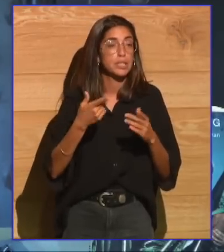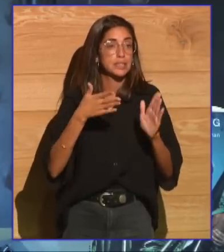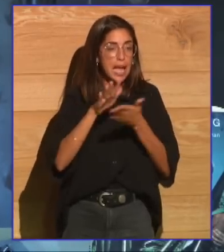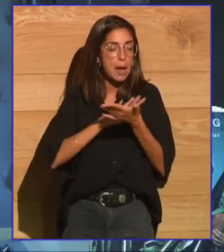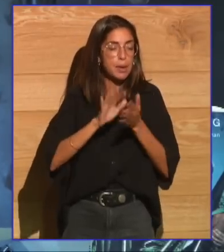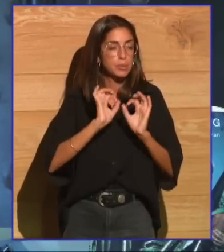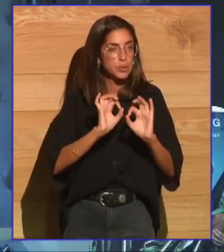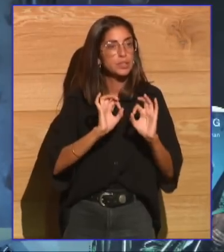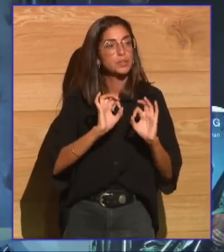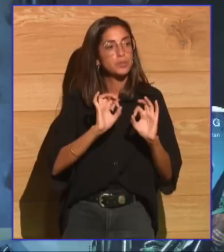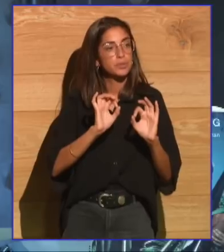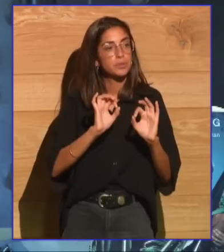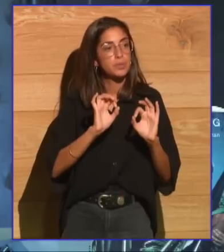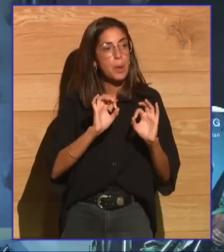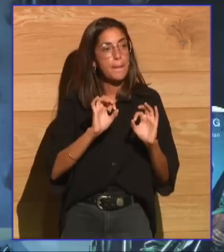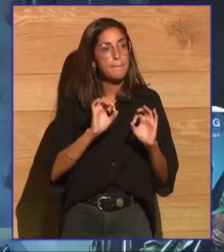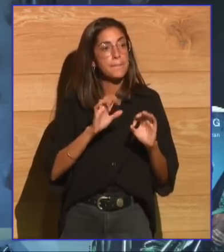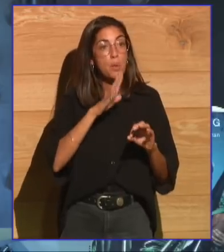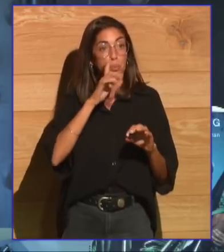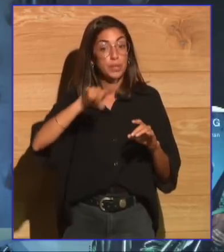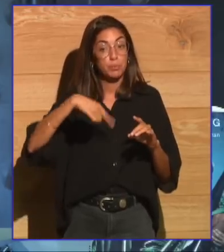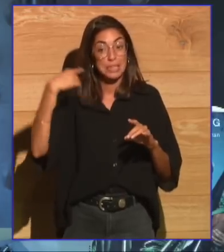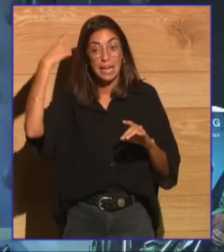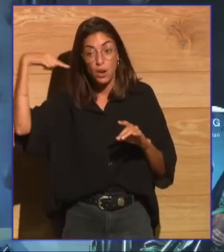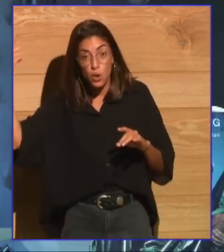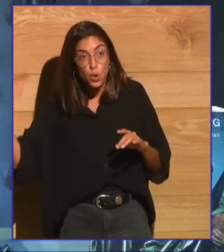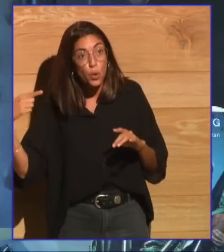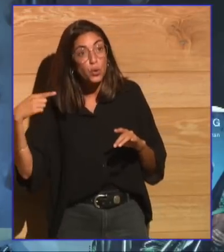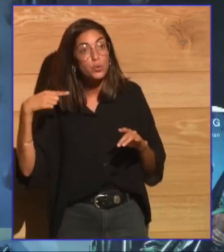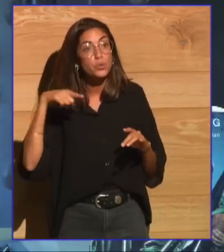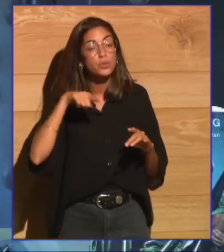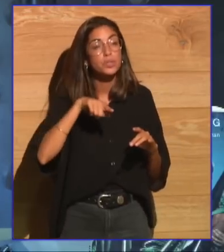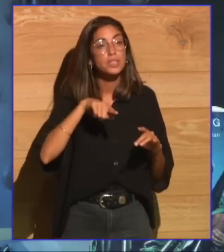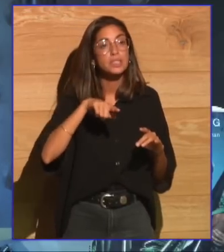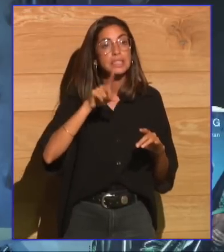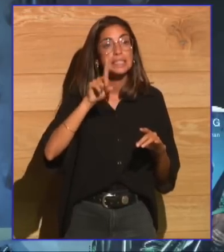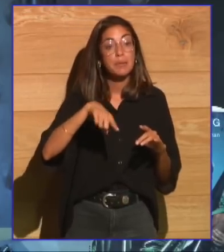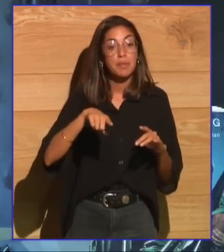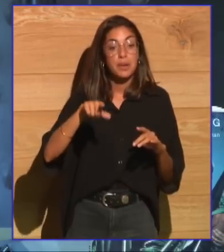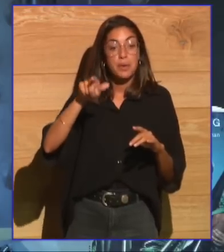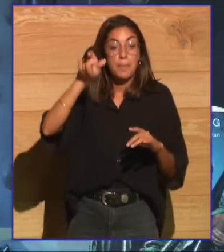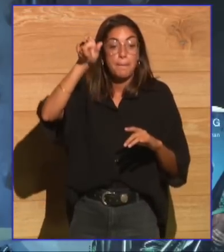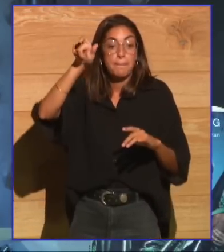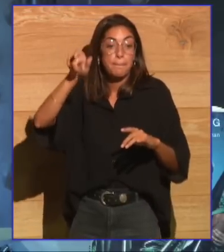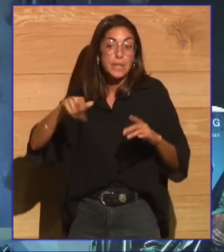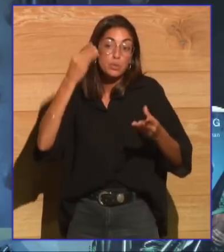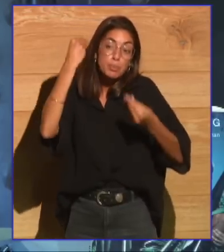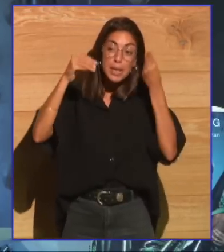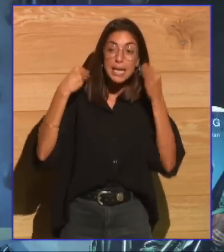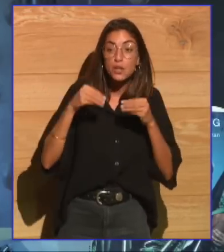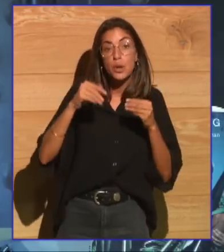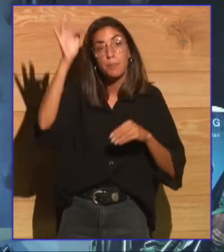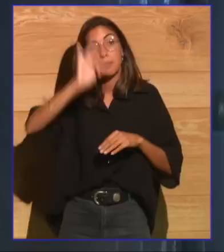como él el hombre lobo americano en londres obtienes al robot y por ejemplo en la cosa una película del mismo año y